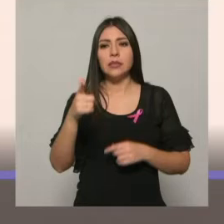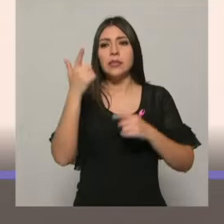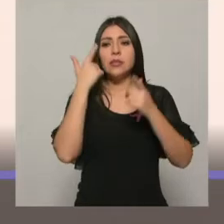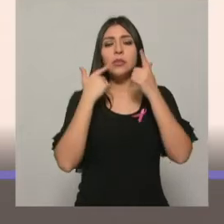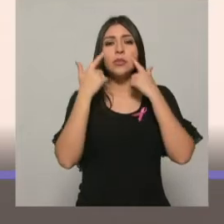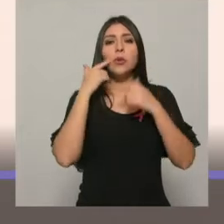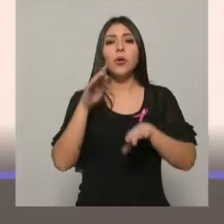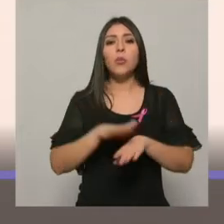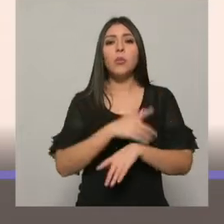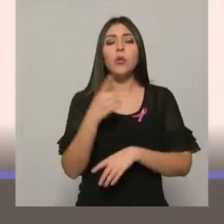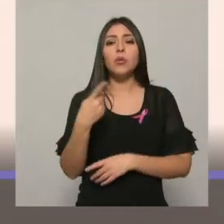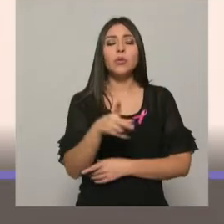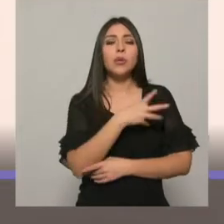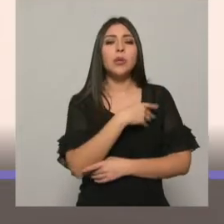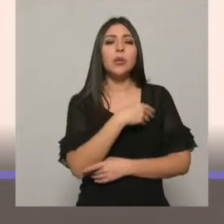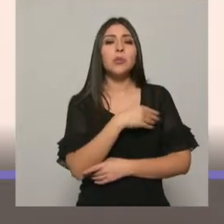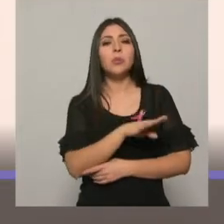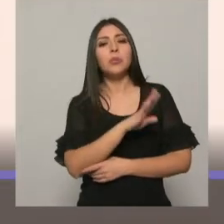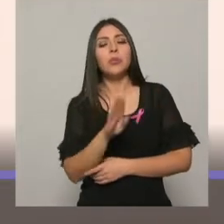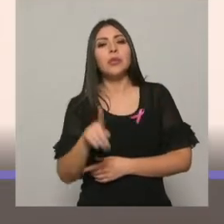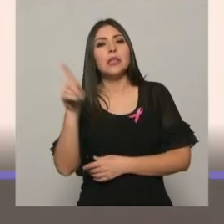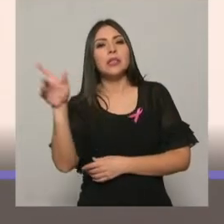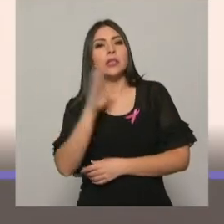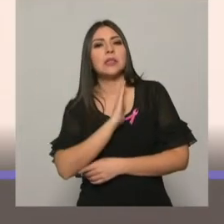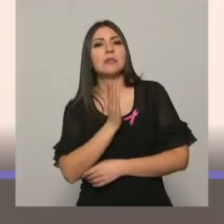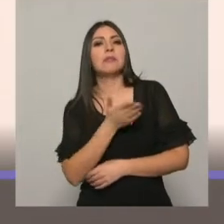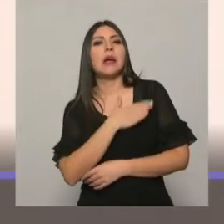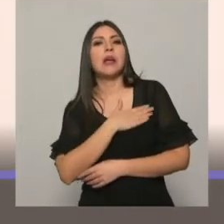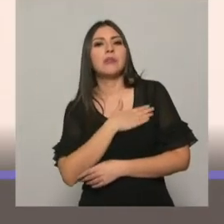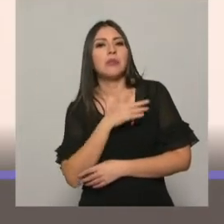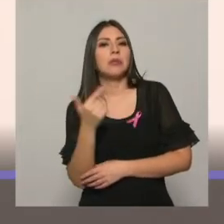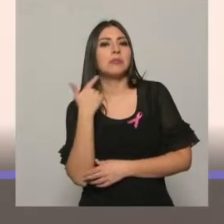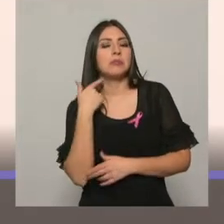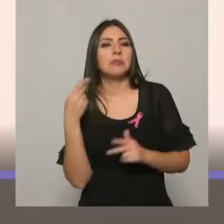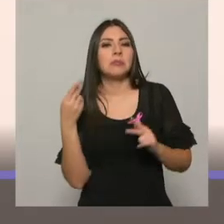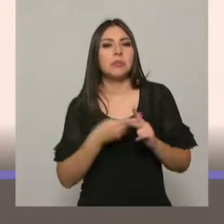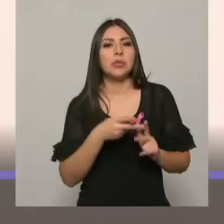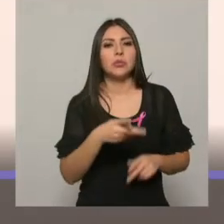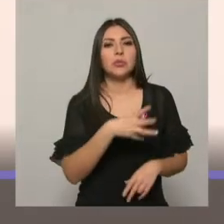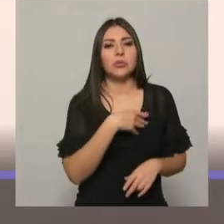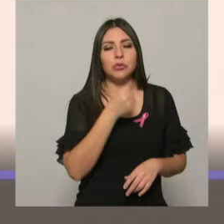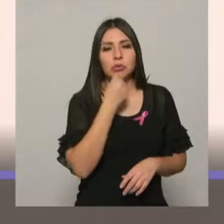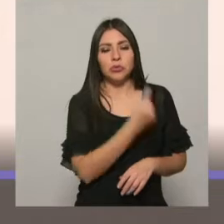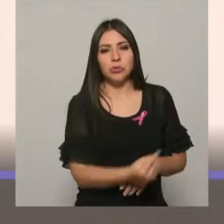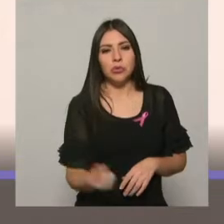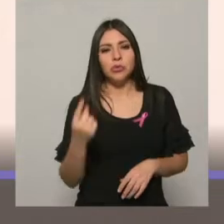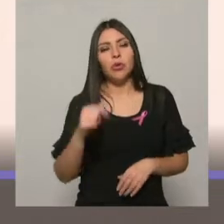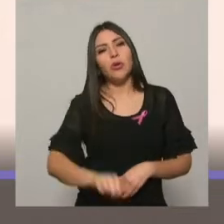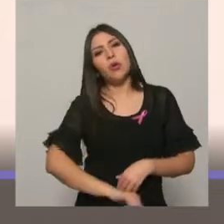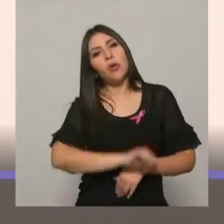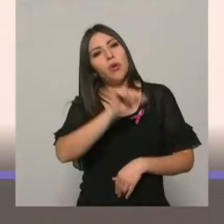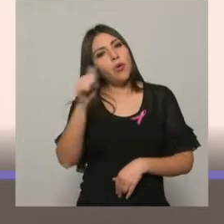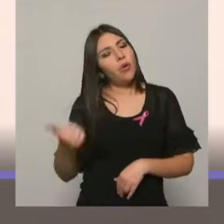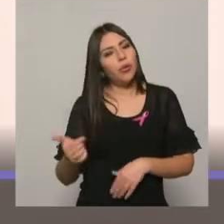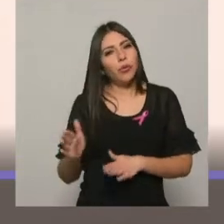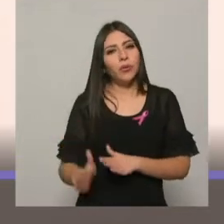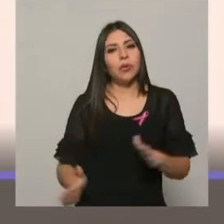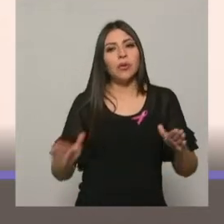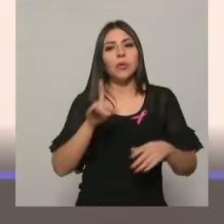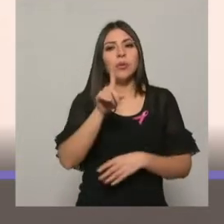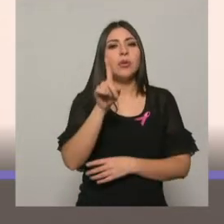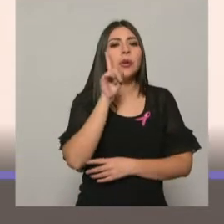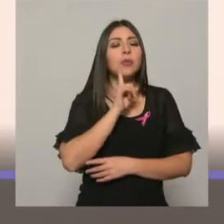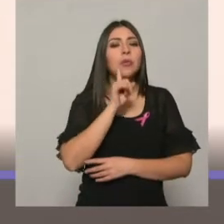los españoles. Y la otra vertiente que nosotros contamos, que es la que nos cuentan los abuelos, la típica que es una joven indígena que se enamoró